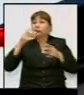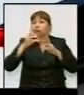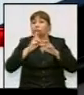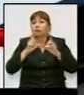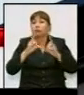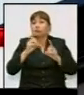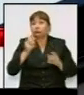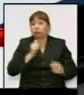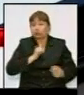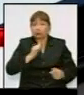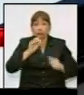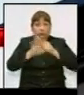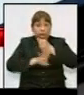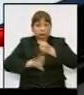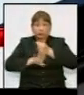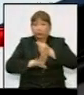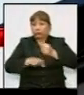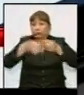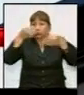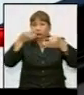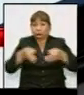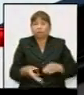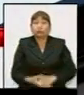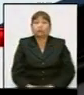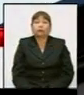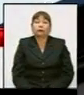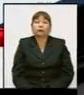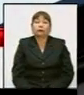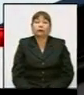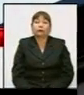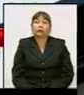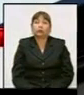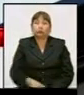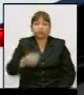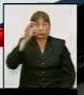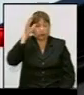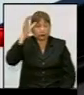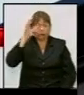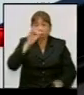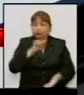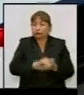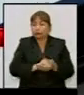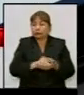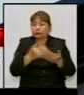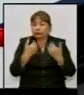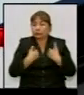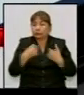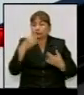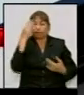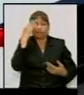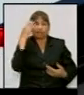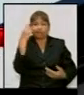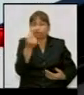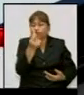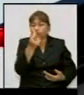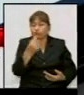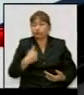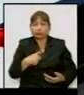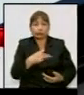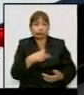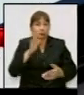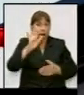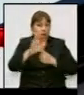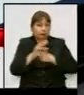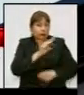nuestra doctrina básica establece las capacidades fundamentales de la Fuerza Aérea. Estas capacidades fundamentales son las habilidades que tiene la Fuerza Aérea para cumplir con su misión.